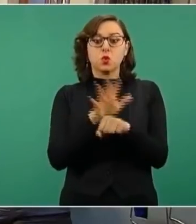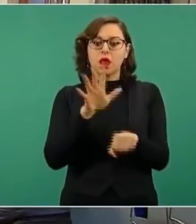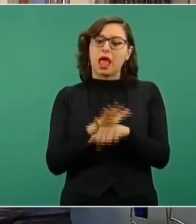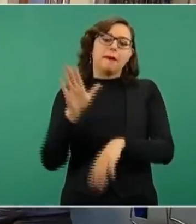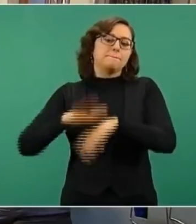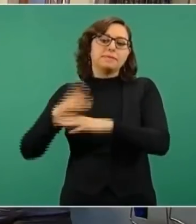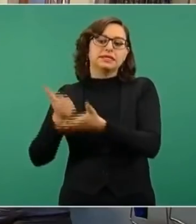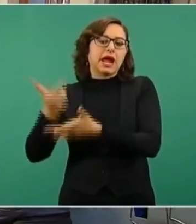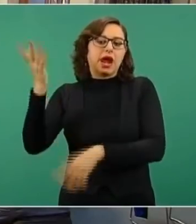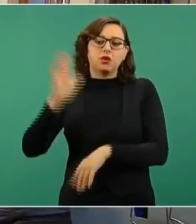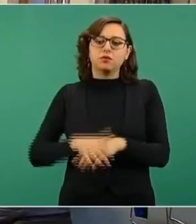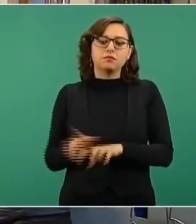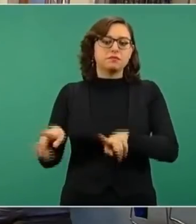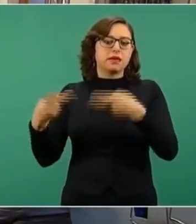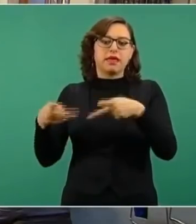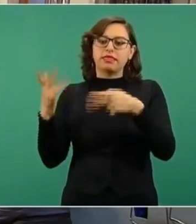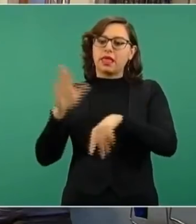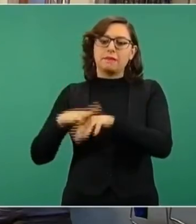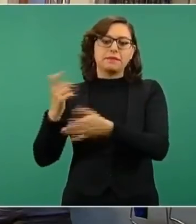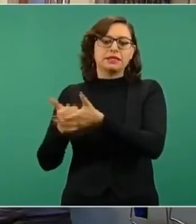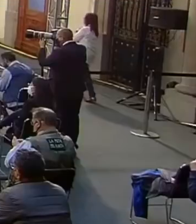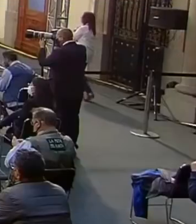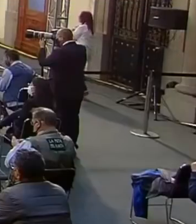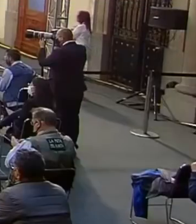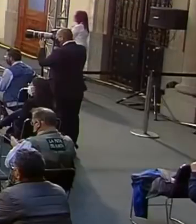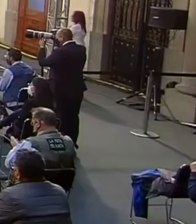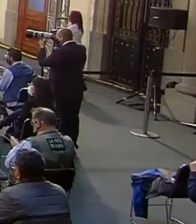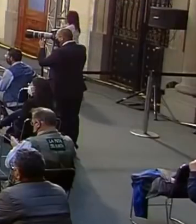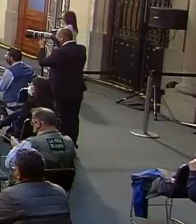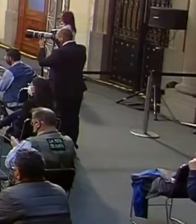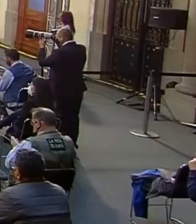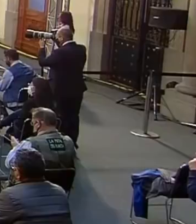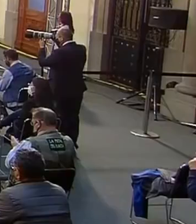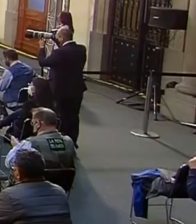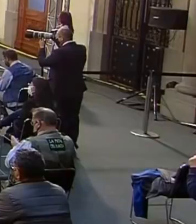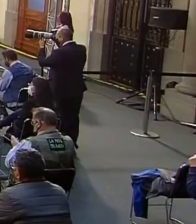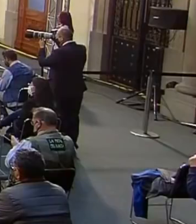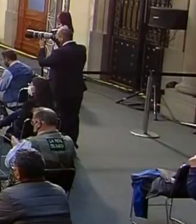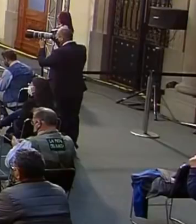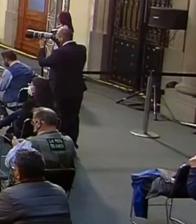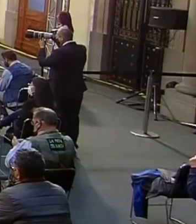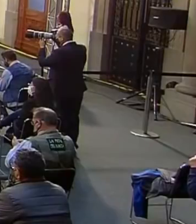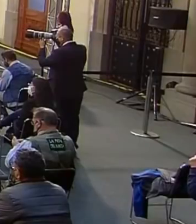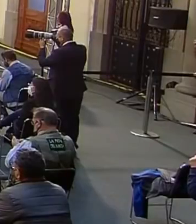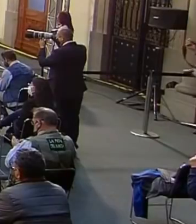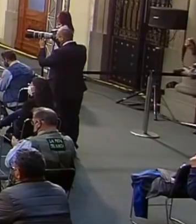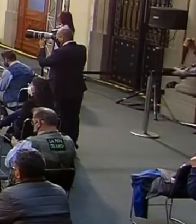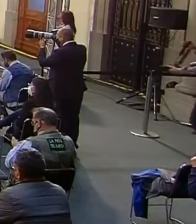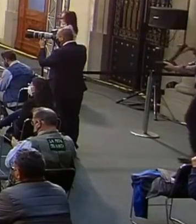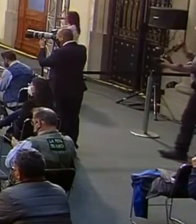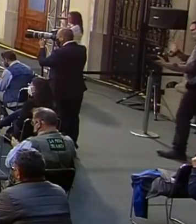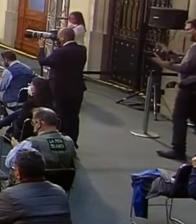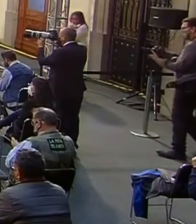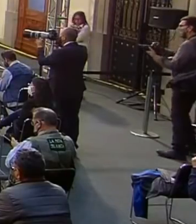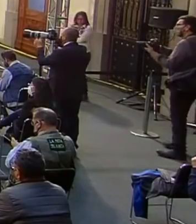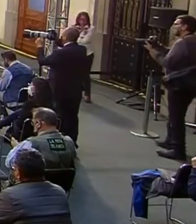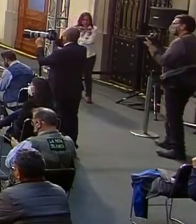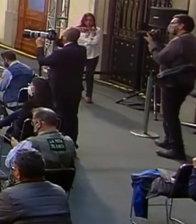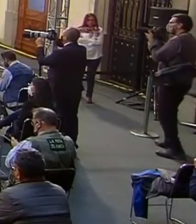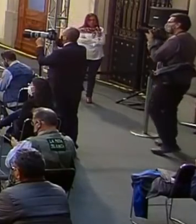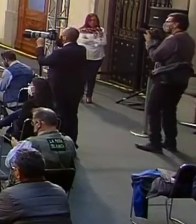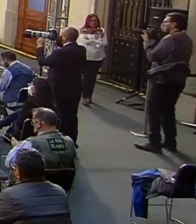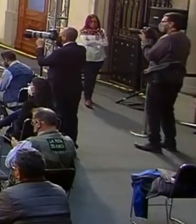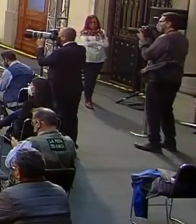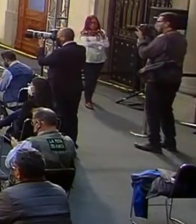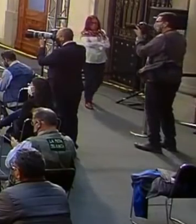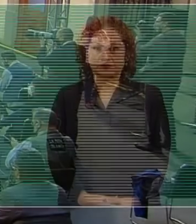tarifas, porque prometieron con su reforma energética de 2013 que iban a bajar. Pero díganme, ¿quién de ustedes vio que